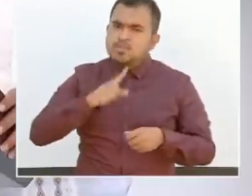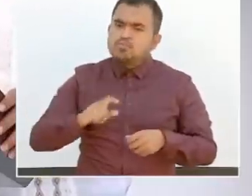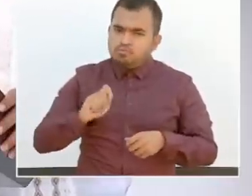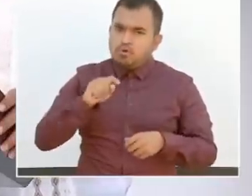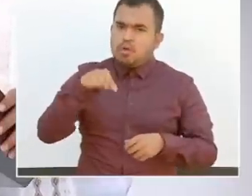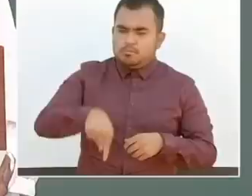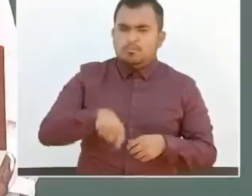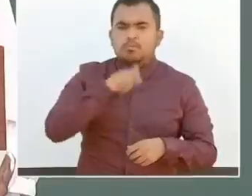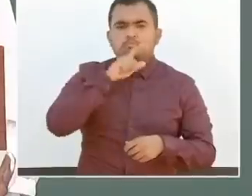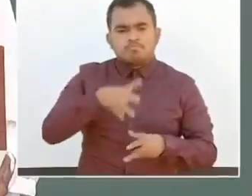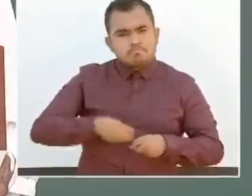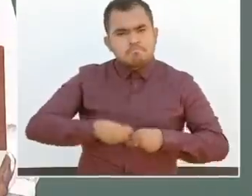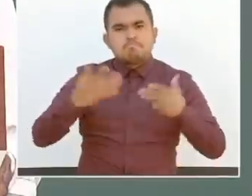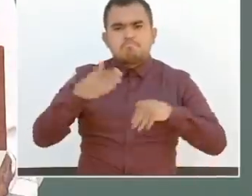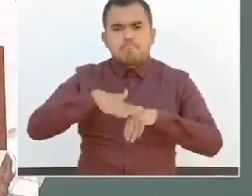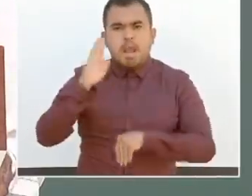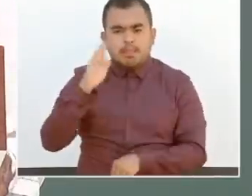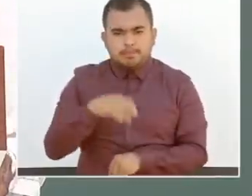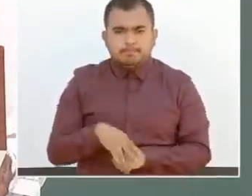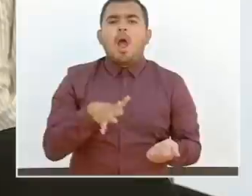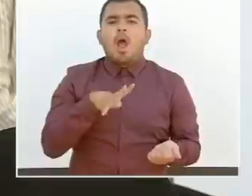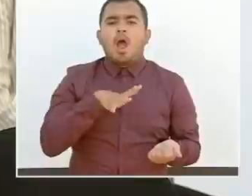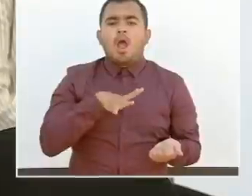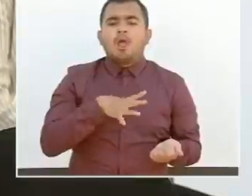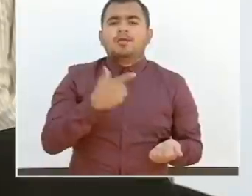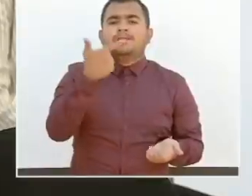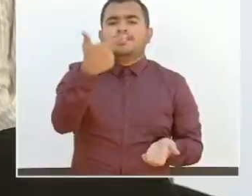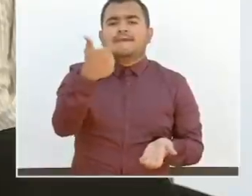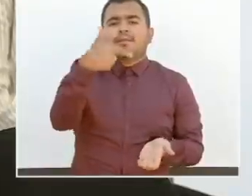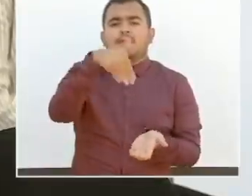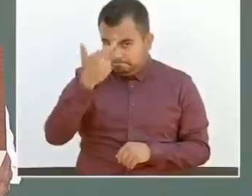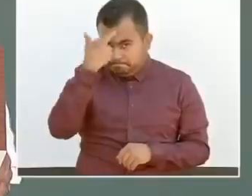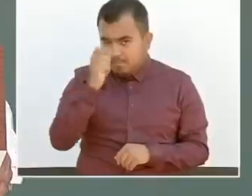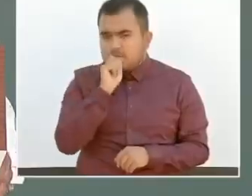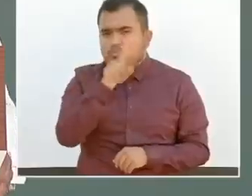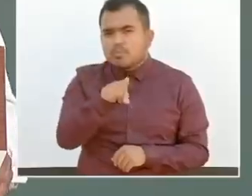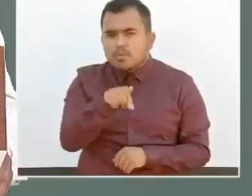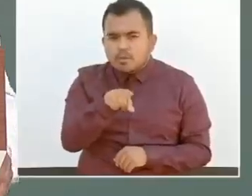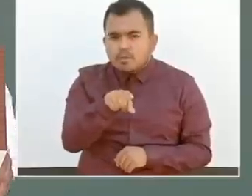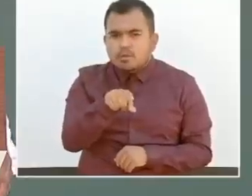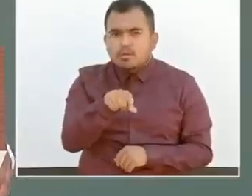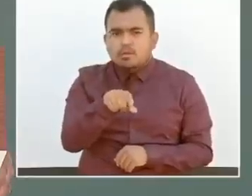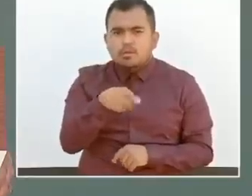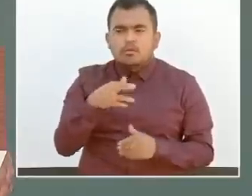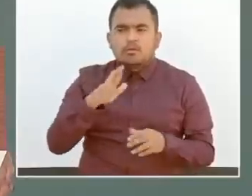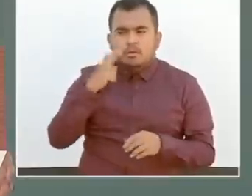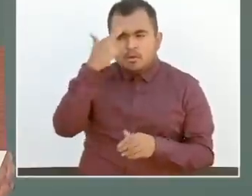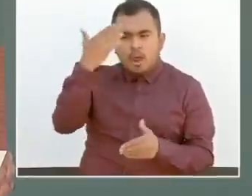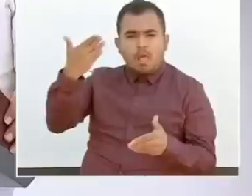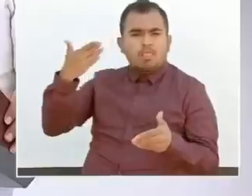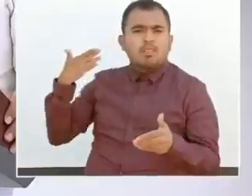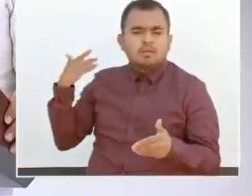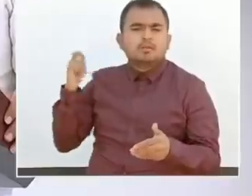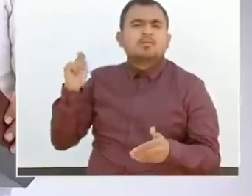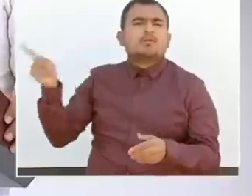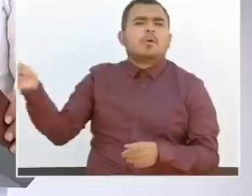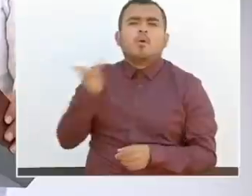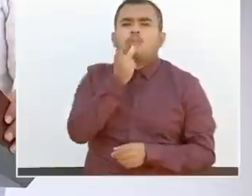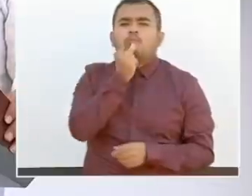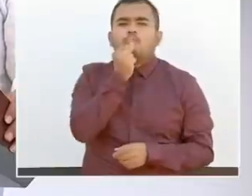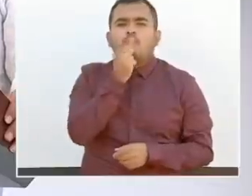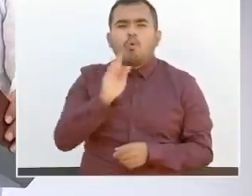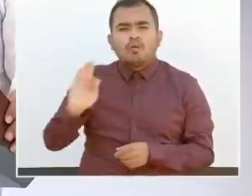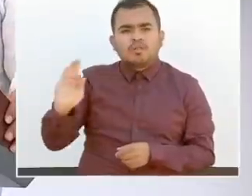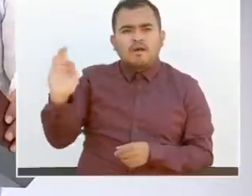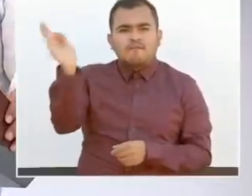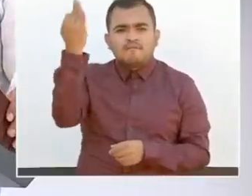Recordemos que en su mejor momento la Policía Federal